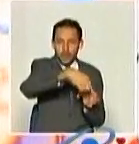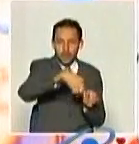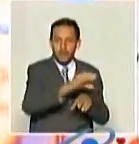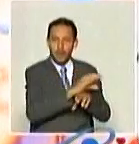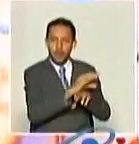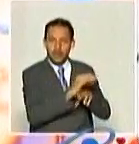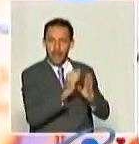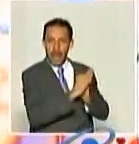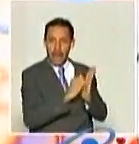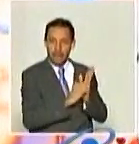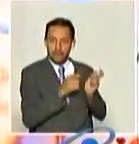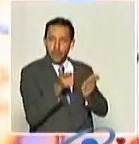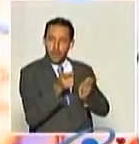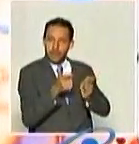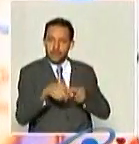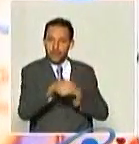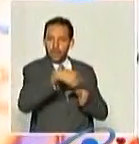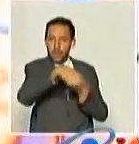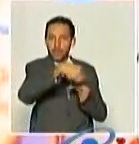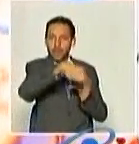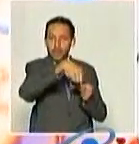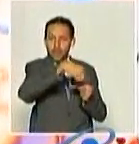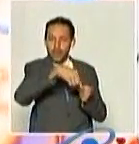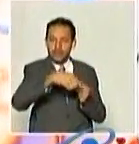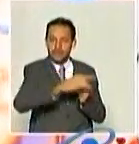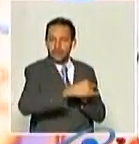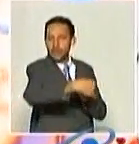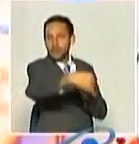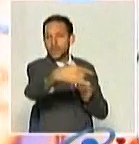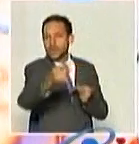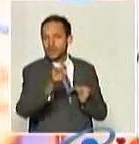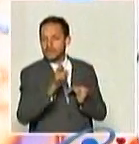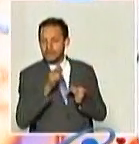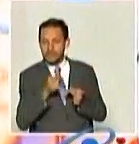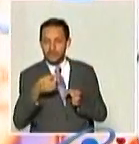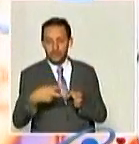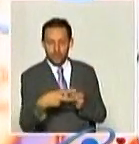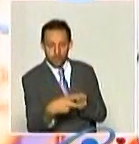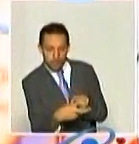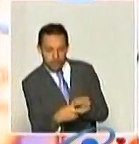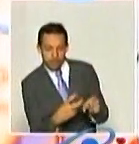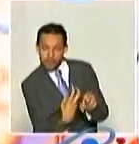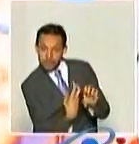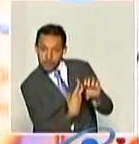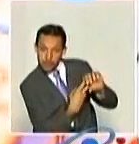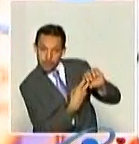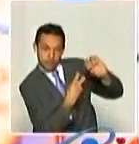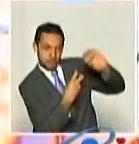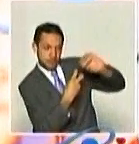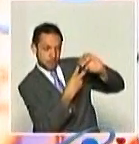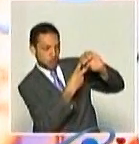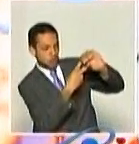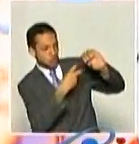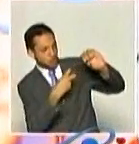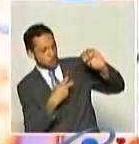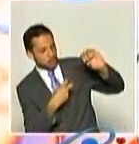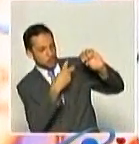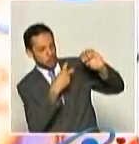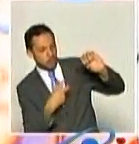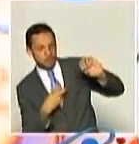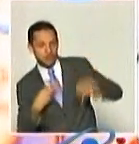máquina la emisión de ozono. Entonces nosotros la podemos extraer de la jeringa directamente, aplicarla al paciente